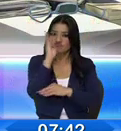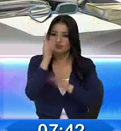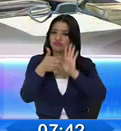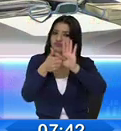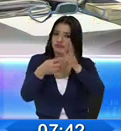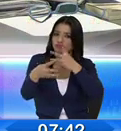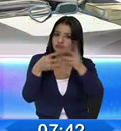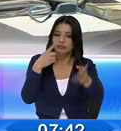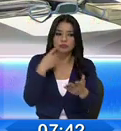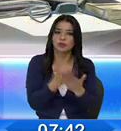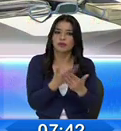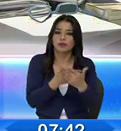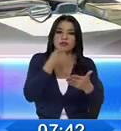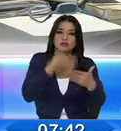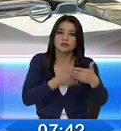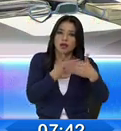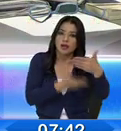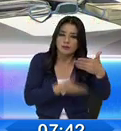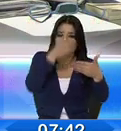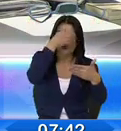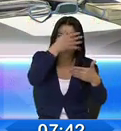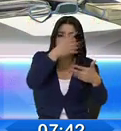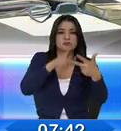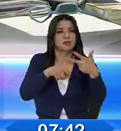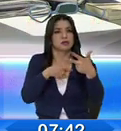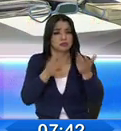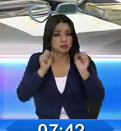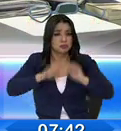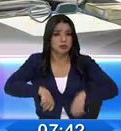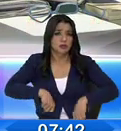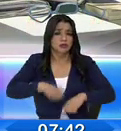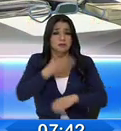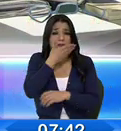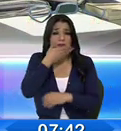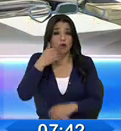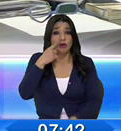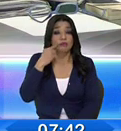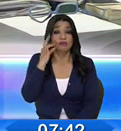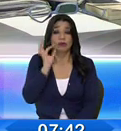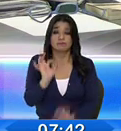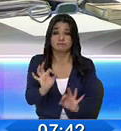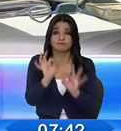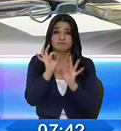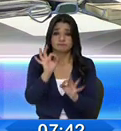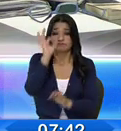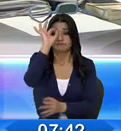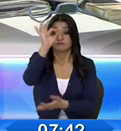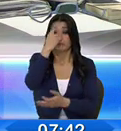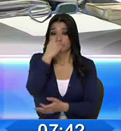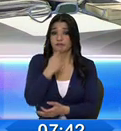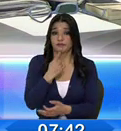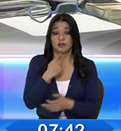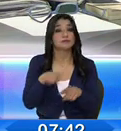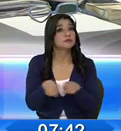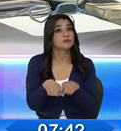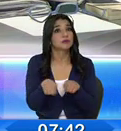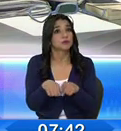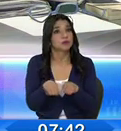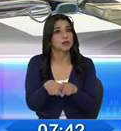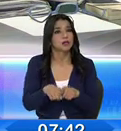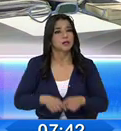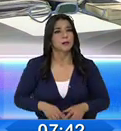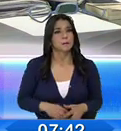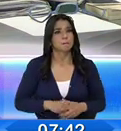una prueba un examen que de conocimientos que permita que los mejores hombres y mujeres estén en esos procesos lo mismo debe de suceder